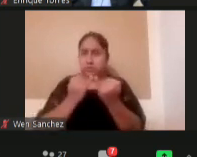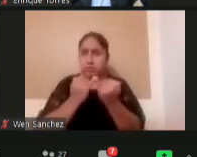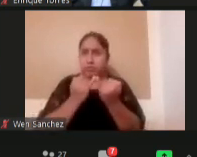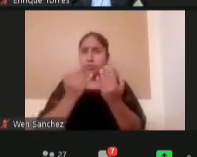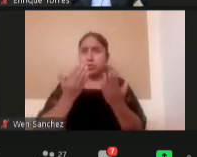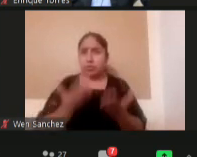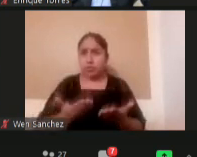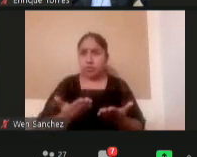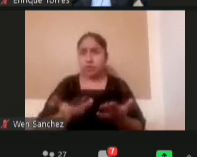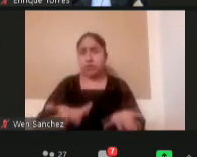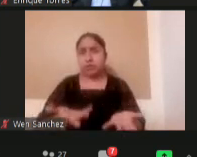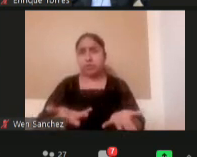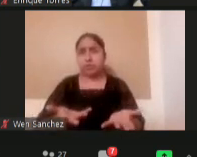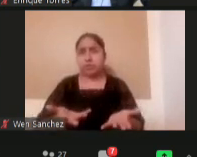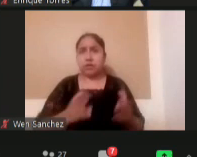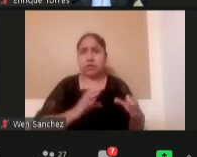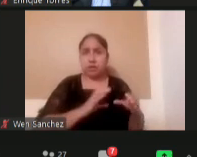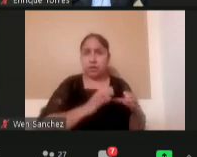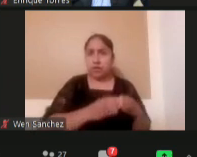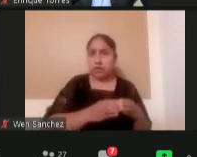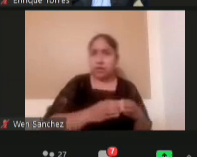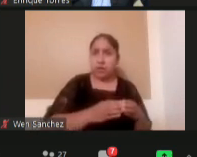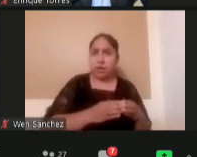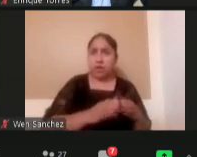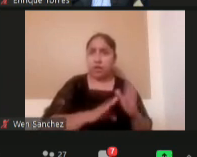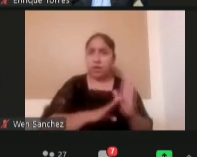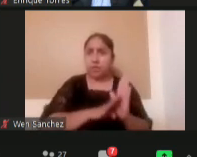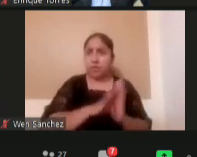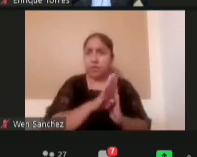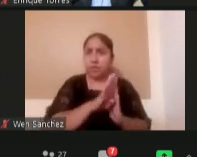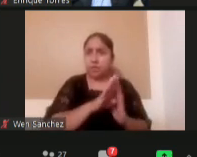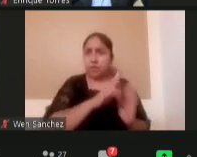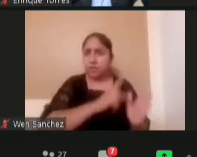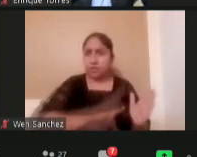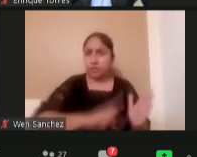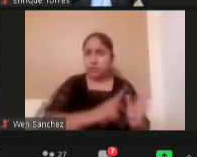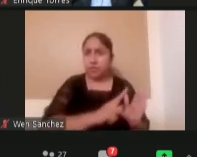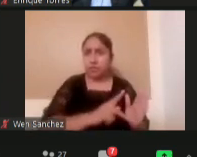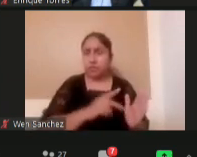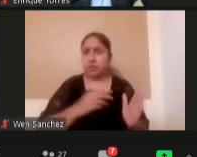y a través de desarrollo urbano, ¿verdad?, de poder generar una ciudad